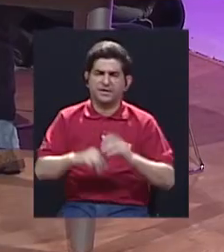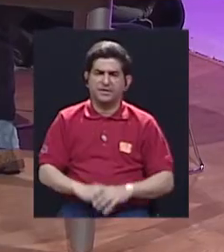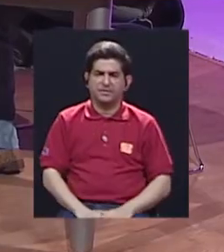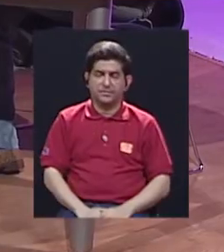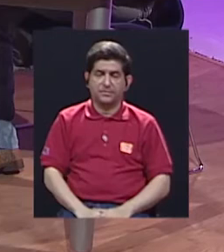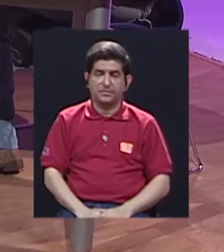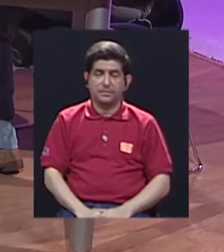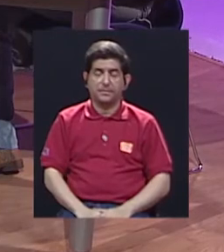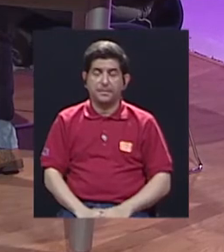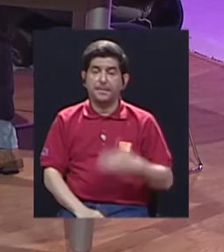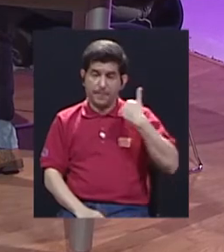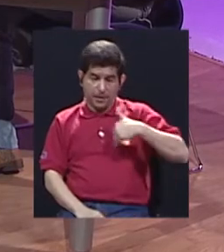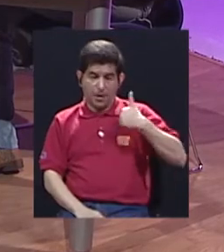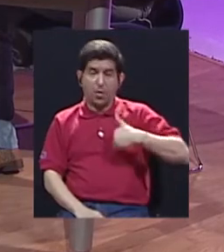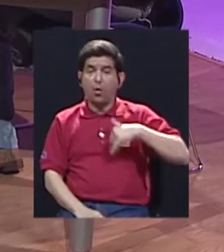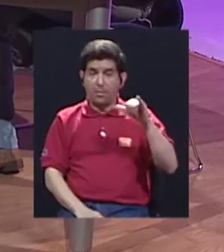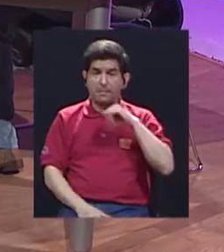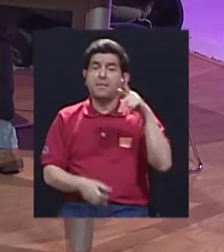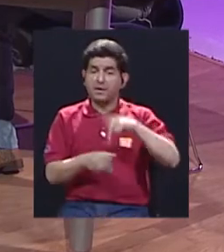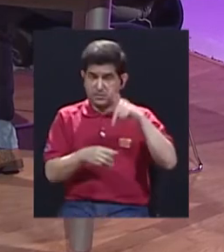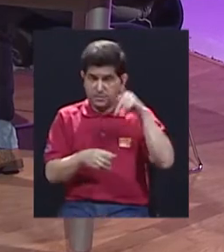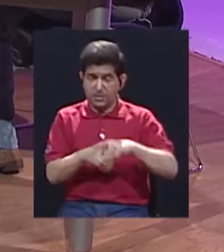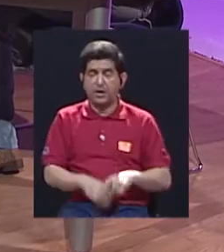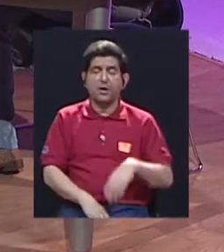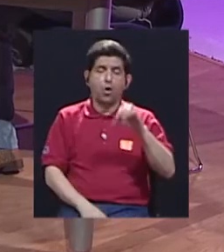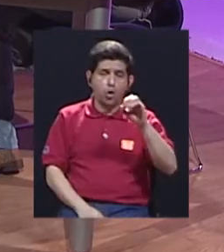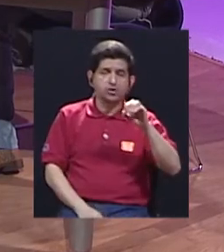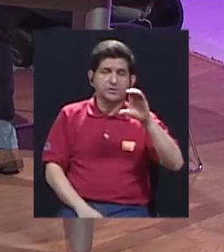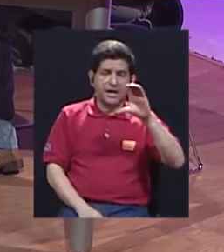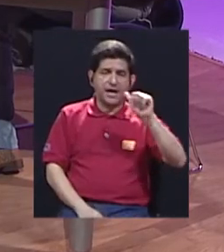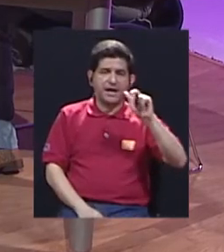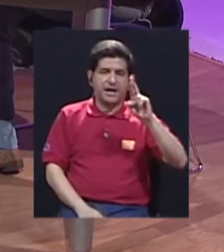Hay hombres participando también, como Oscar Carmona.